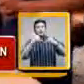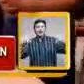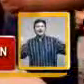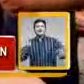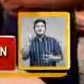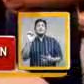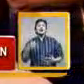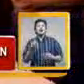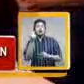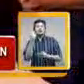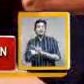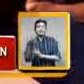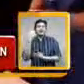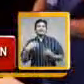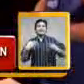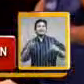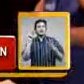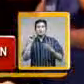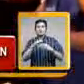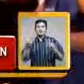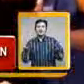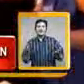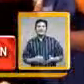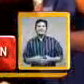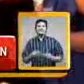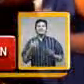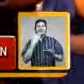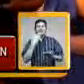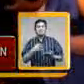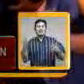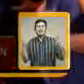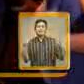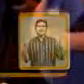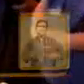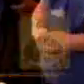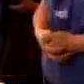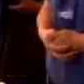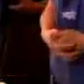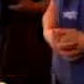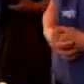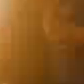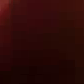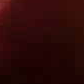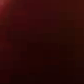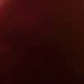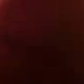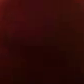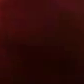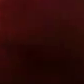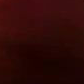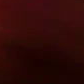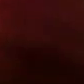domingo todo el mundo ha comido ají de fideo porque a las 11 de la mañana ya no había. Pero qué bien, la pasaron muy bien y han comido muy rico. La